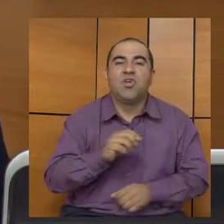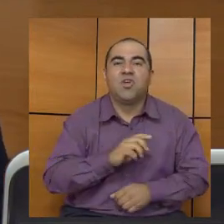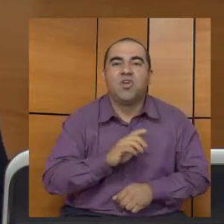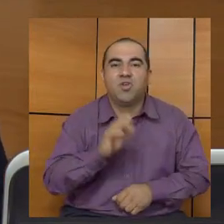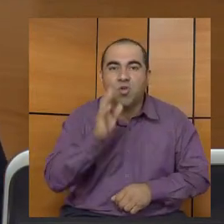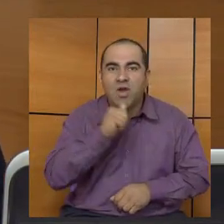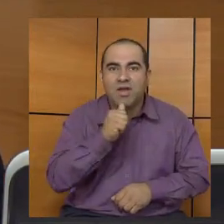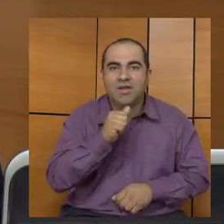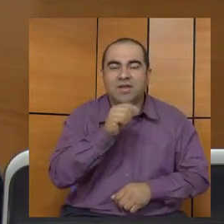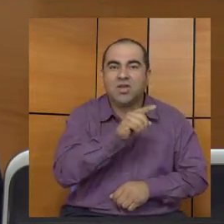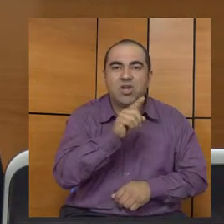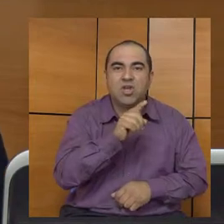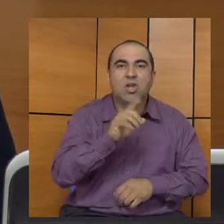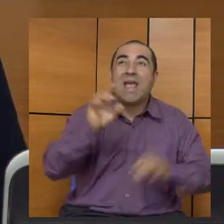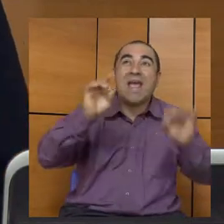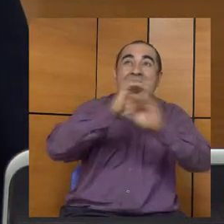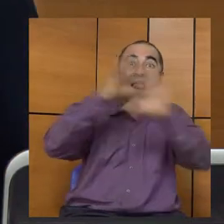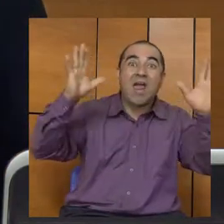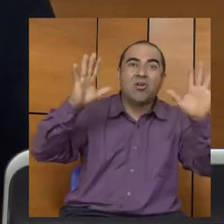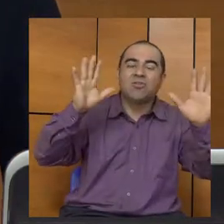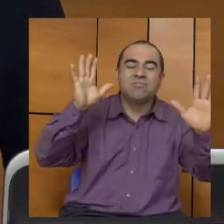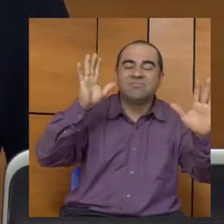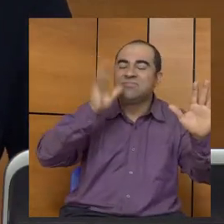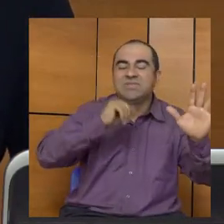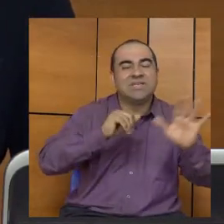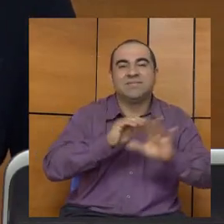no tenían tan claro, no tan accesible.